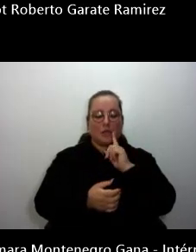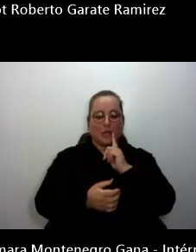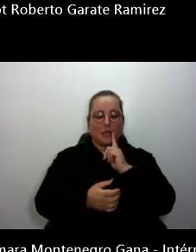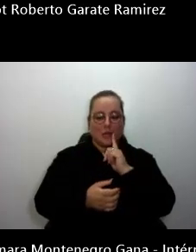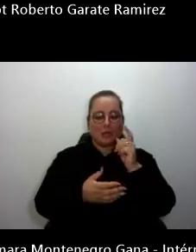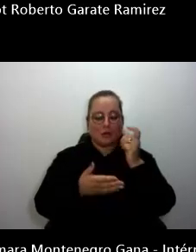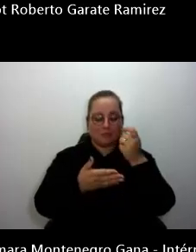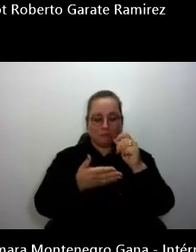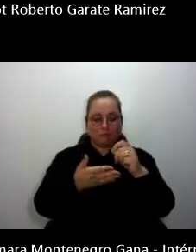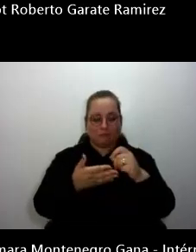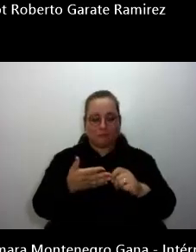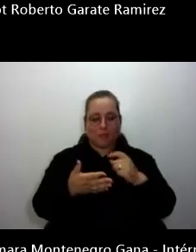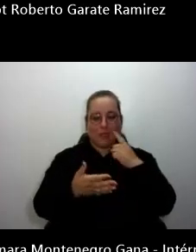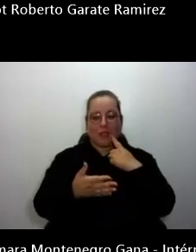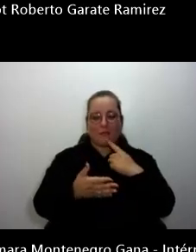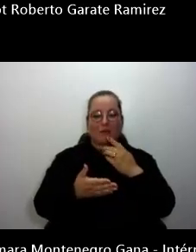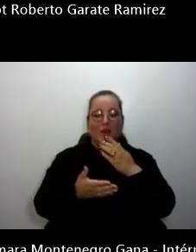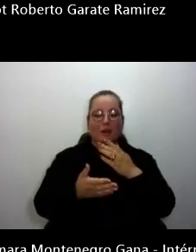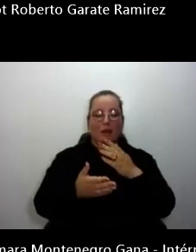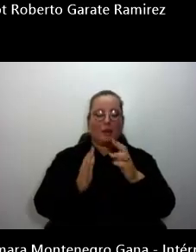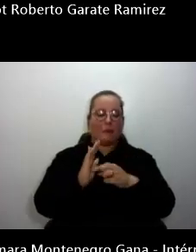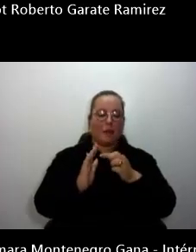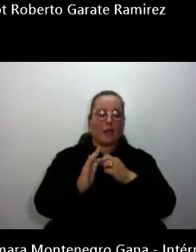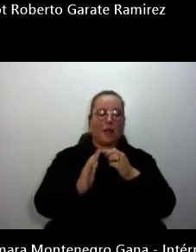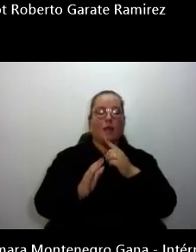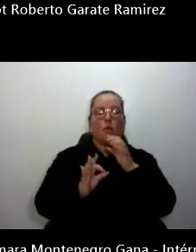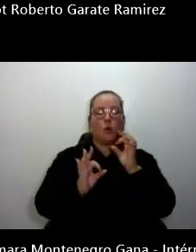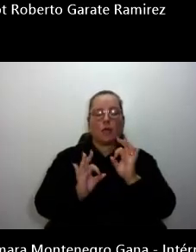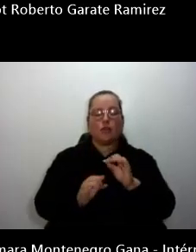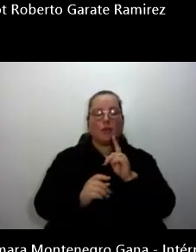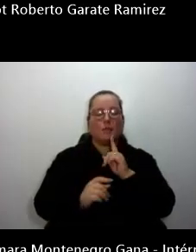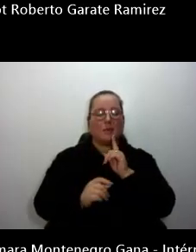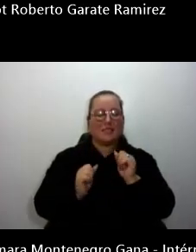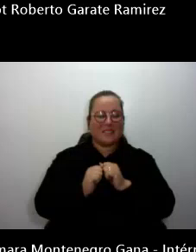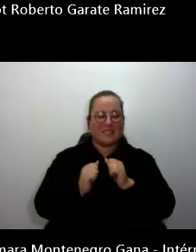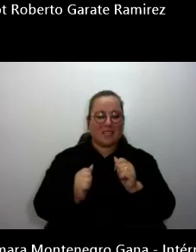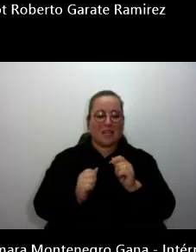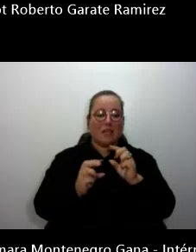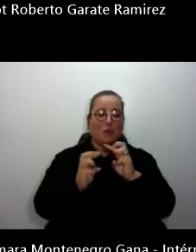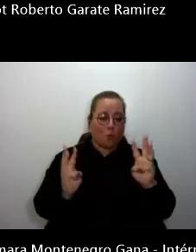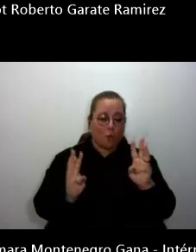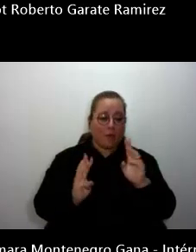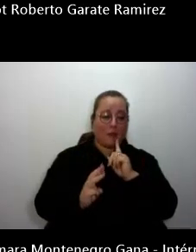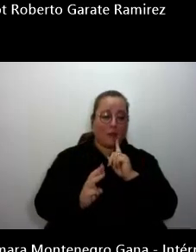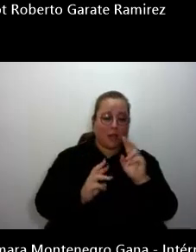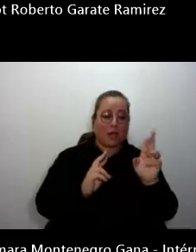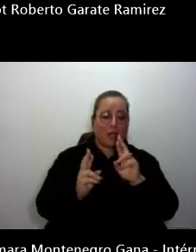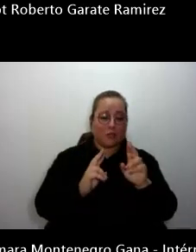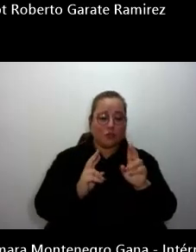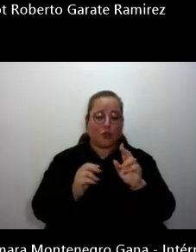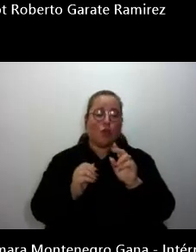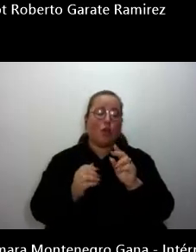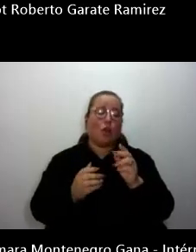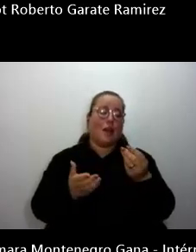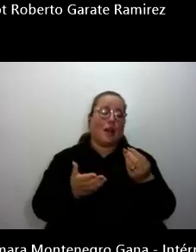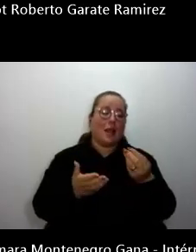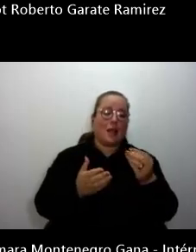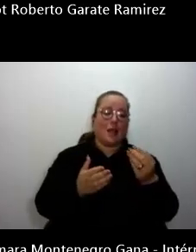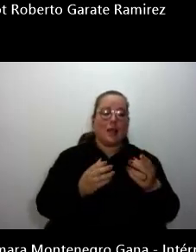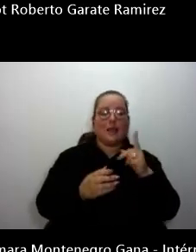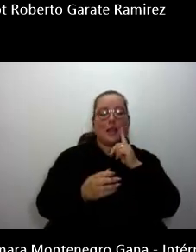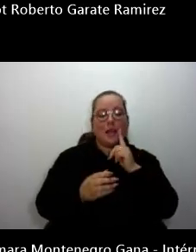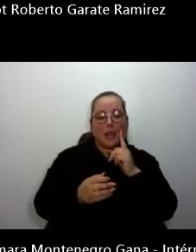la página de Educación Especial, porque todos los documentos oficiales, ¿cierto?, relacionados con la implementación de la modalidad de